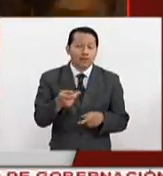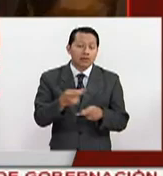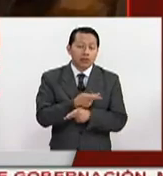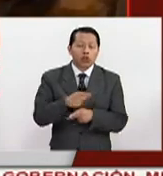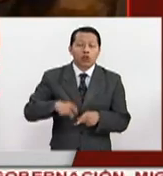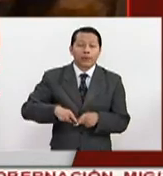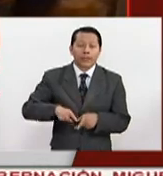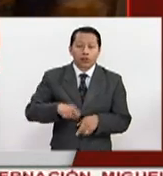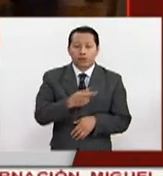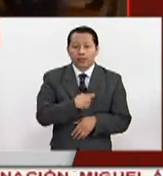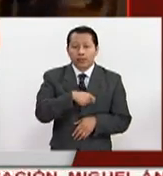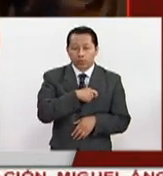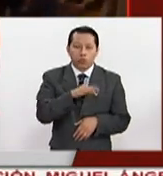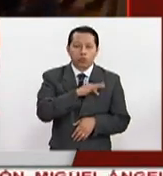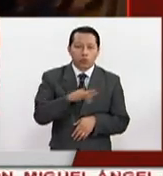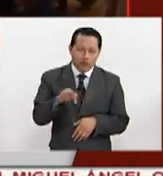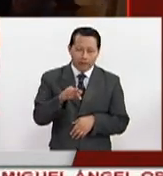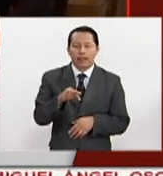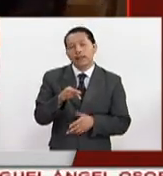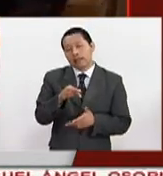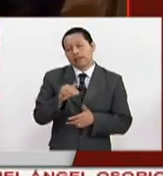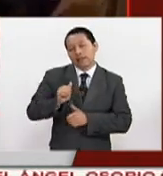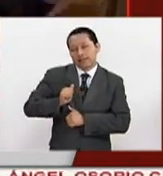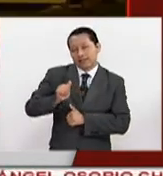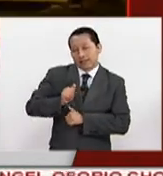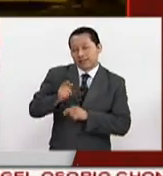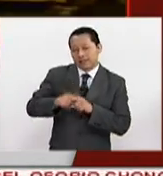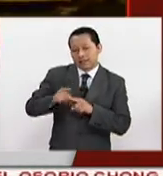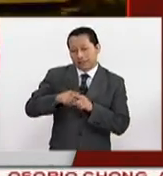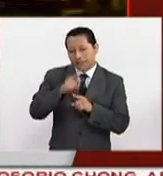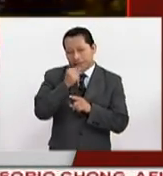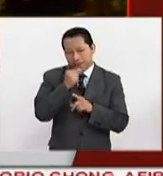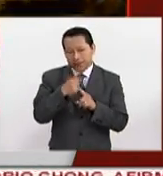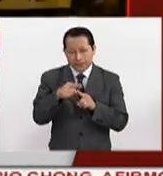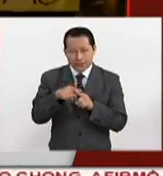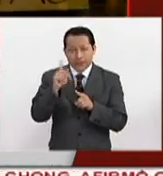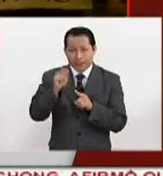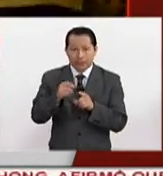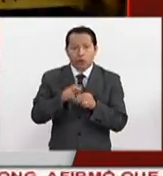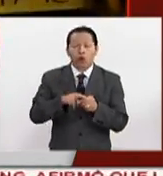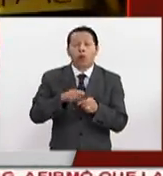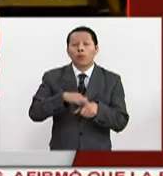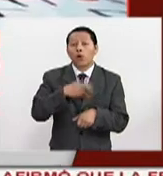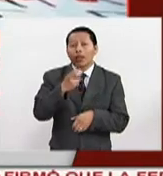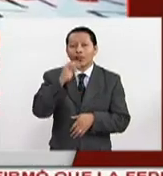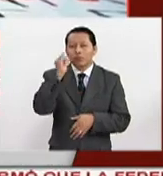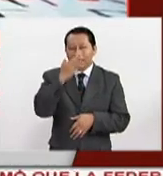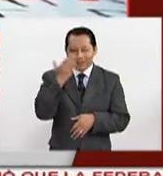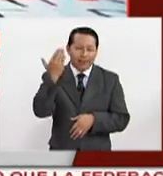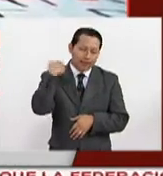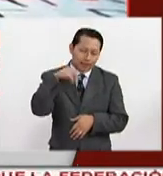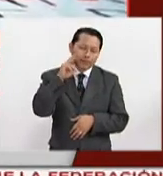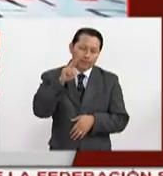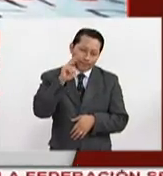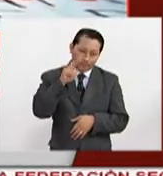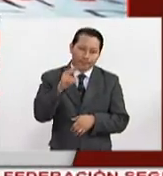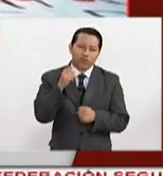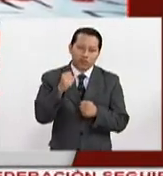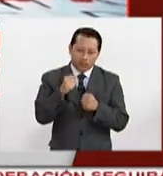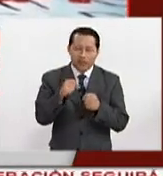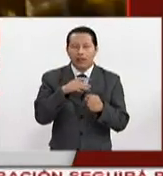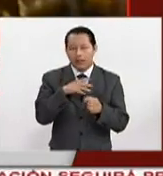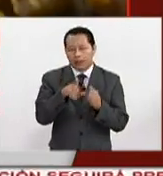español a mandar a la Guardia Civil, ¿no? Y bueno, por eso pues tenemos las imágenes, ¿no? que hemos visto en la